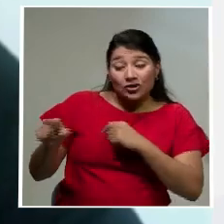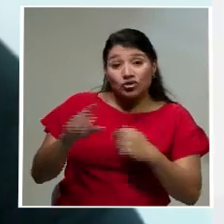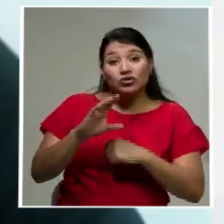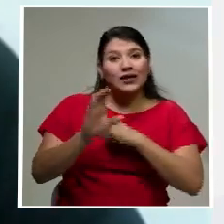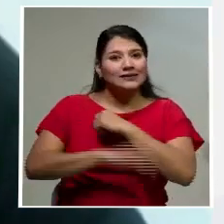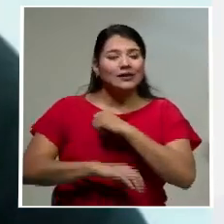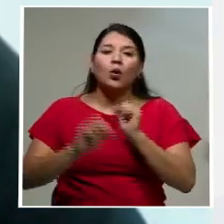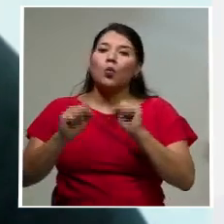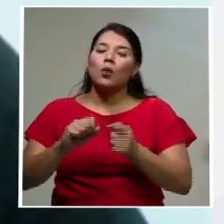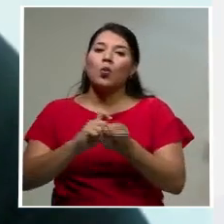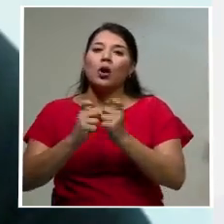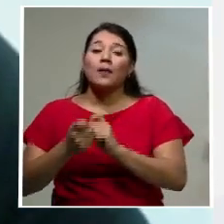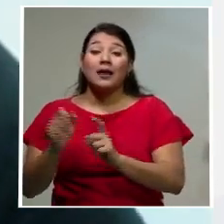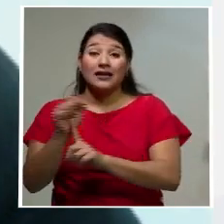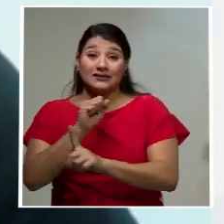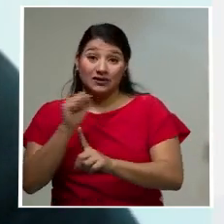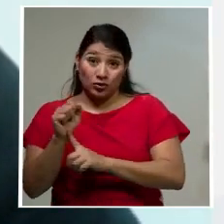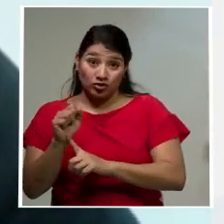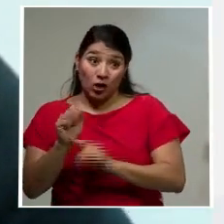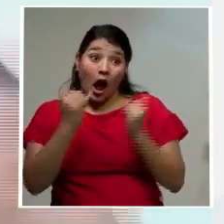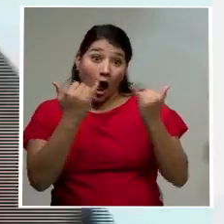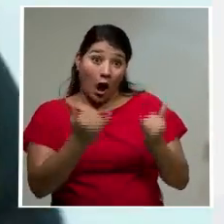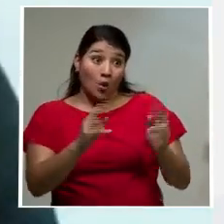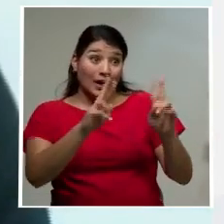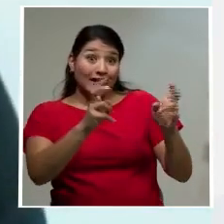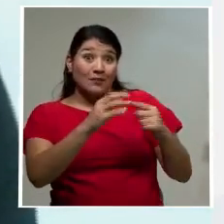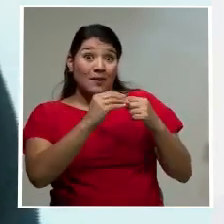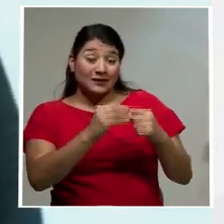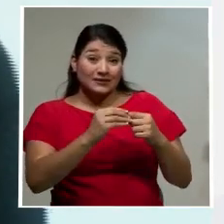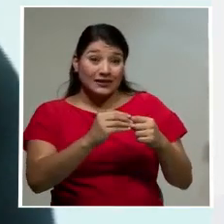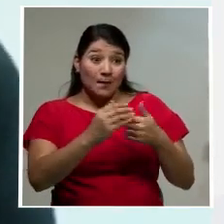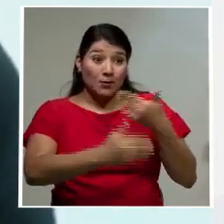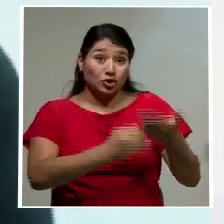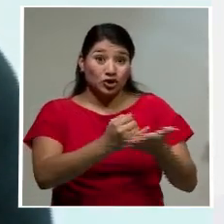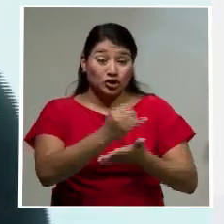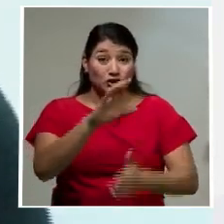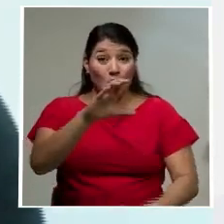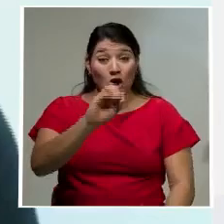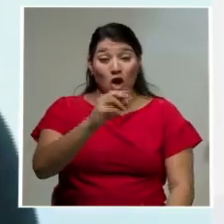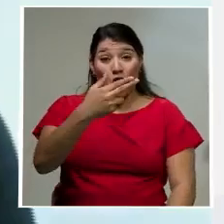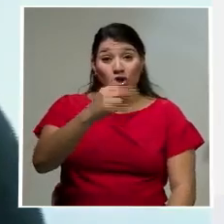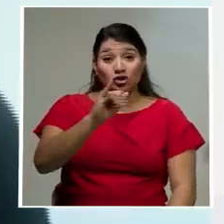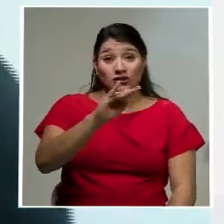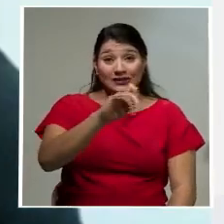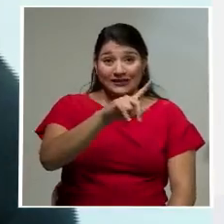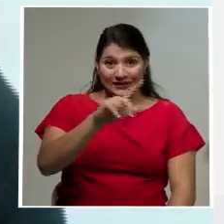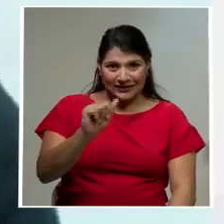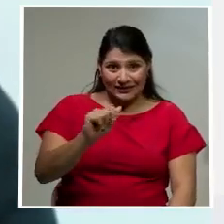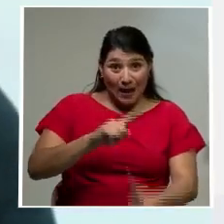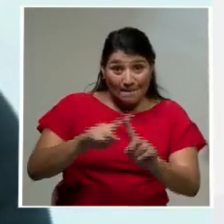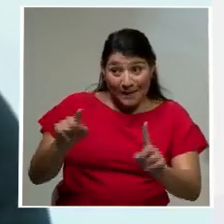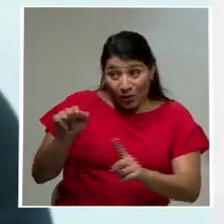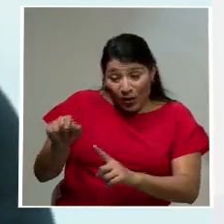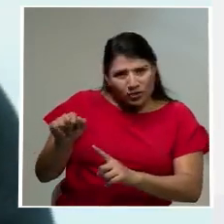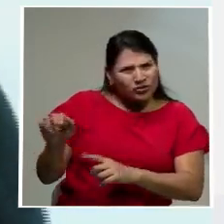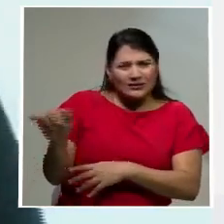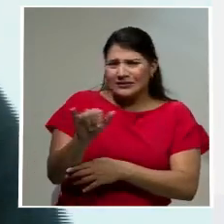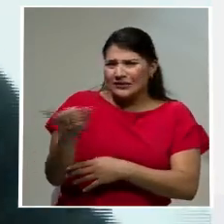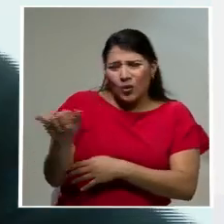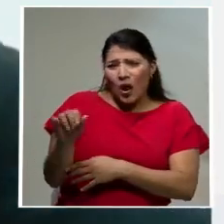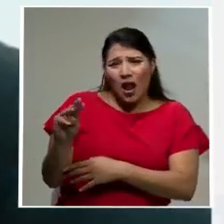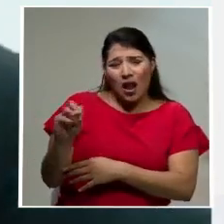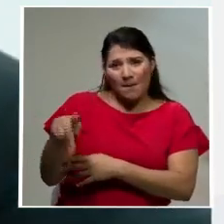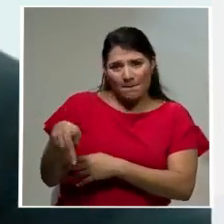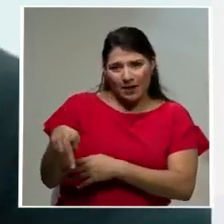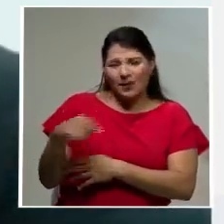tema, ahora el boom es cochinilla con infraestructura vial, pero veámoslo en este caso específico, se da lo mismo en la infraestructura educativa. Y yo no